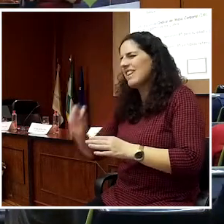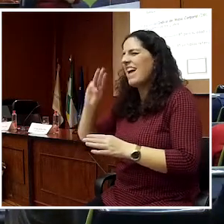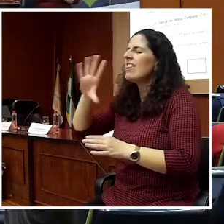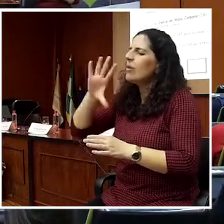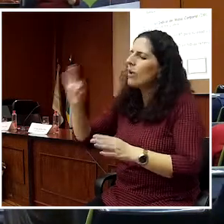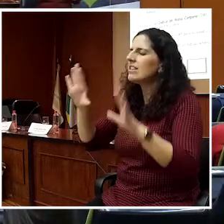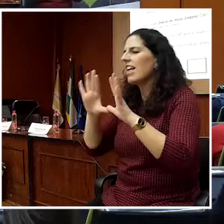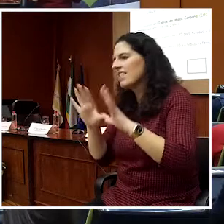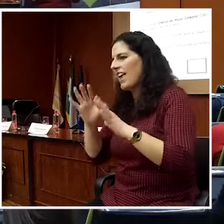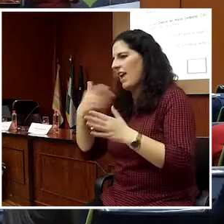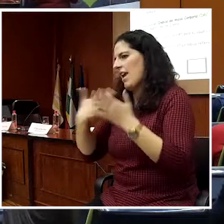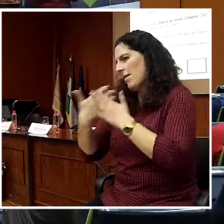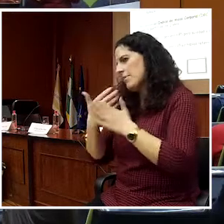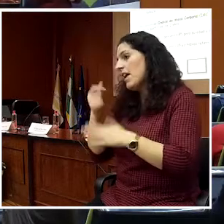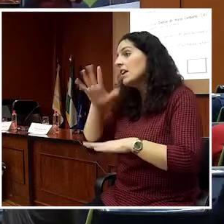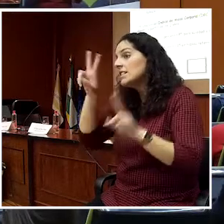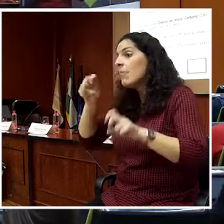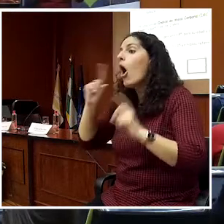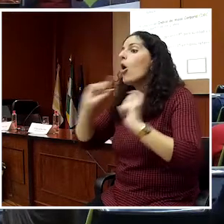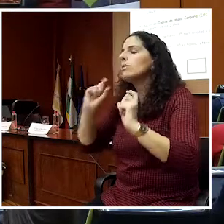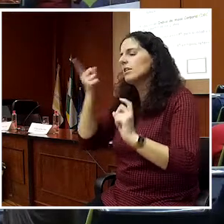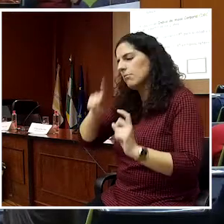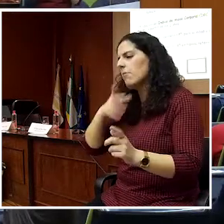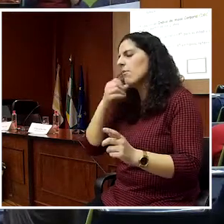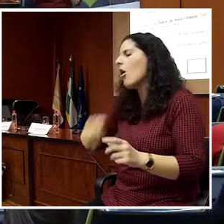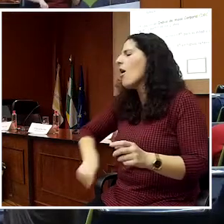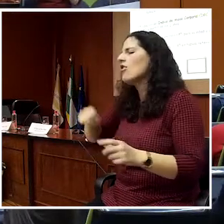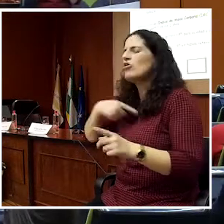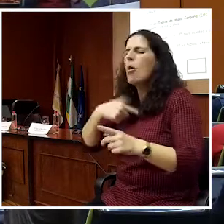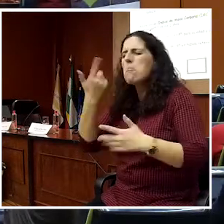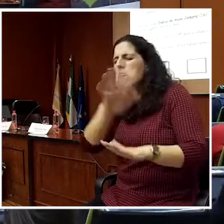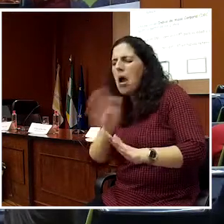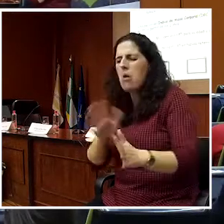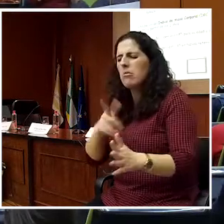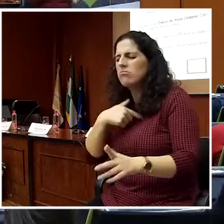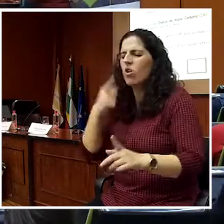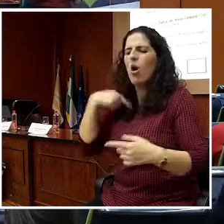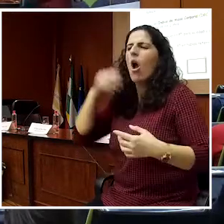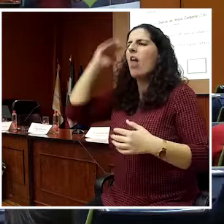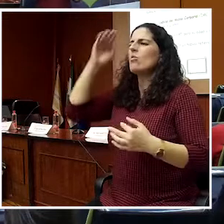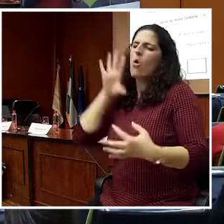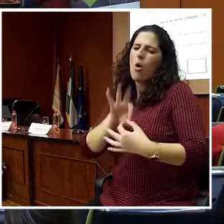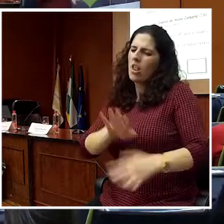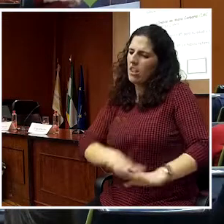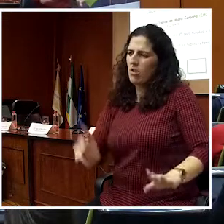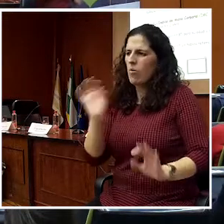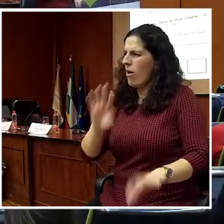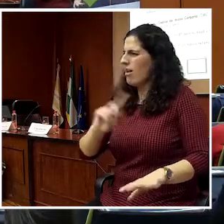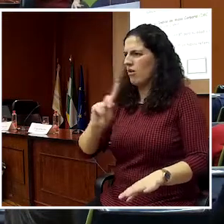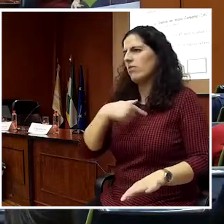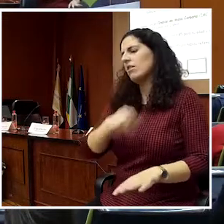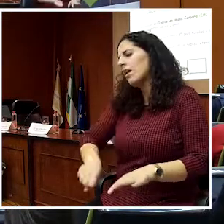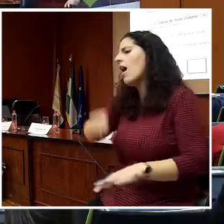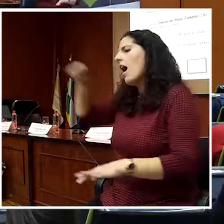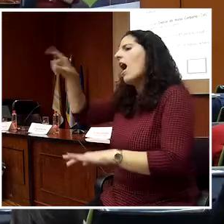ocurre con los percentiles para la obesidad, y por tanto no nos podemos fiar del índice de masa corporal en números absolutos